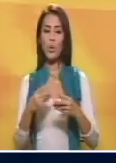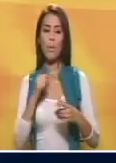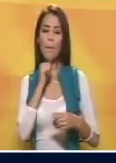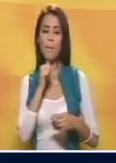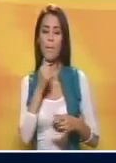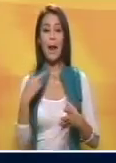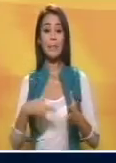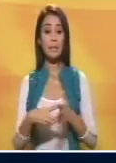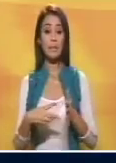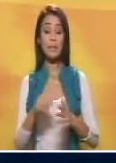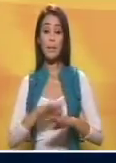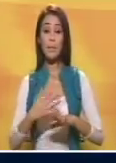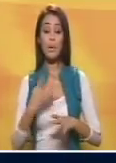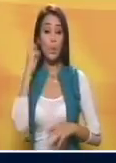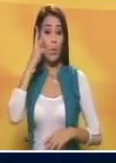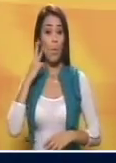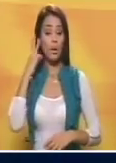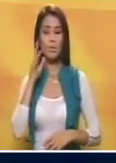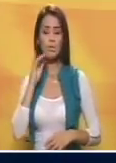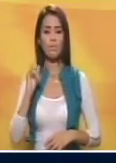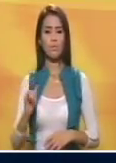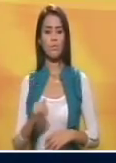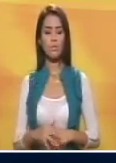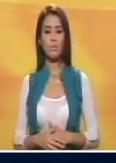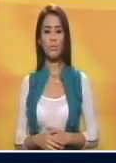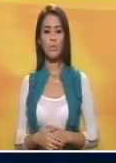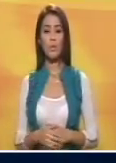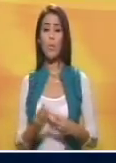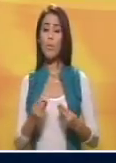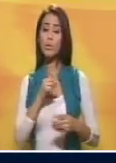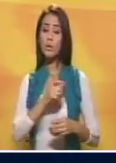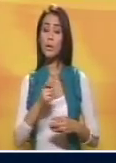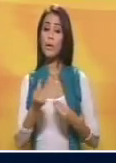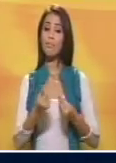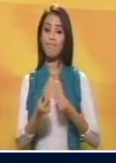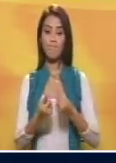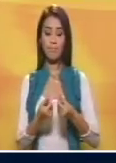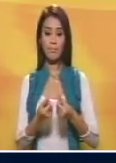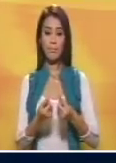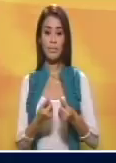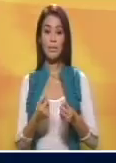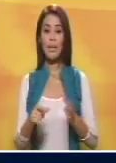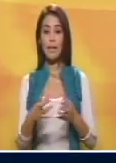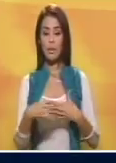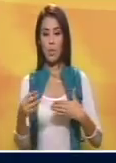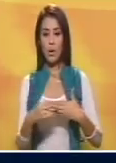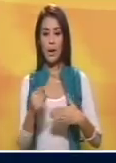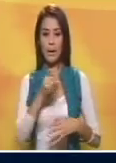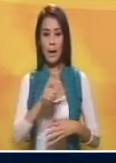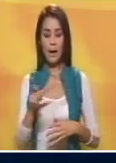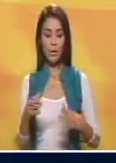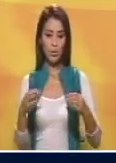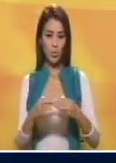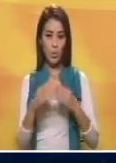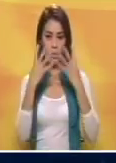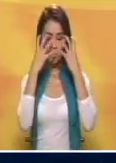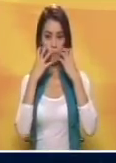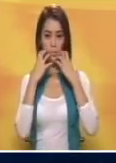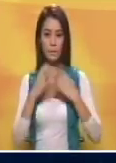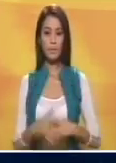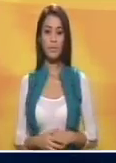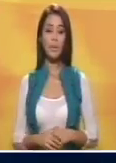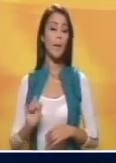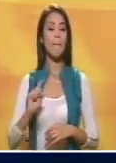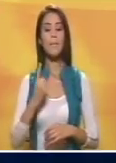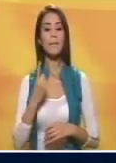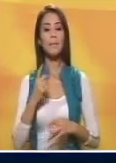al denunciar que Washington planea dar cientos de millones de dólares a grupos terroristas. El respaldo de Washington a esta milicia es el